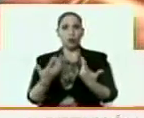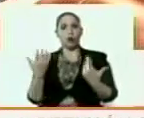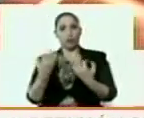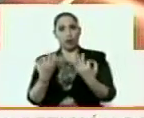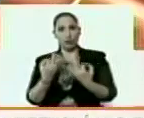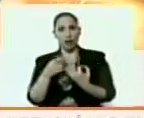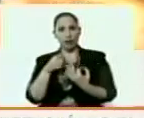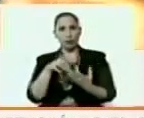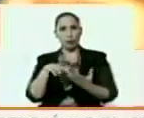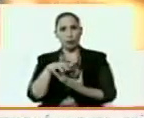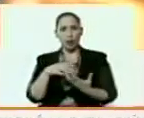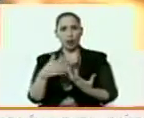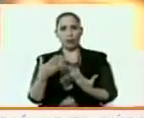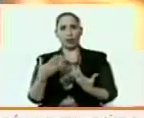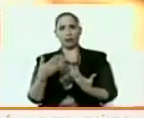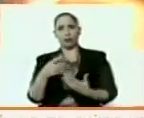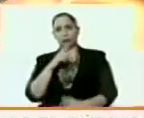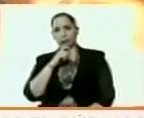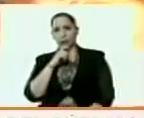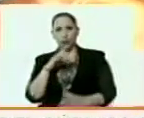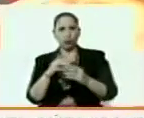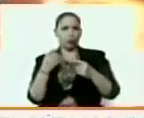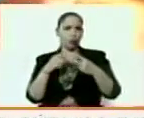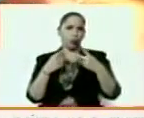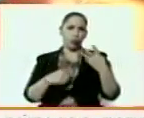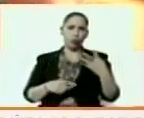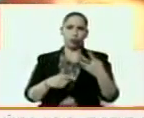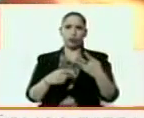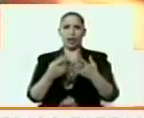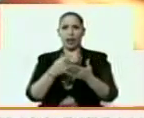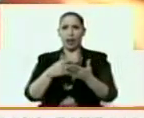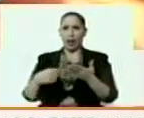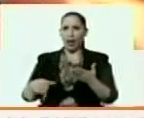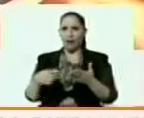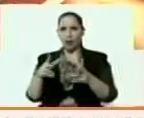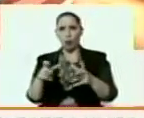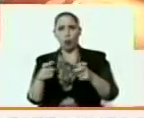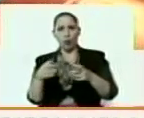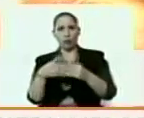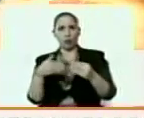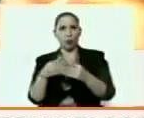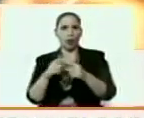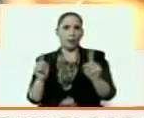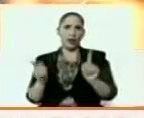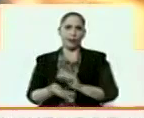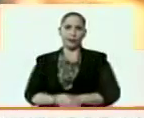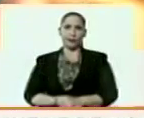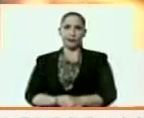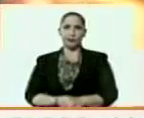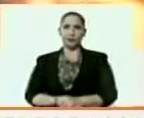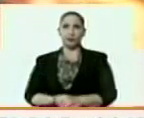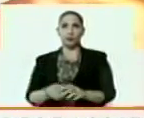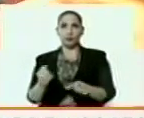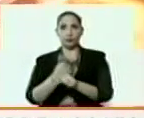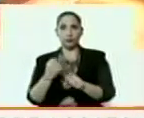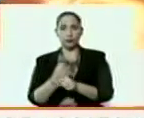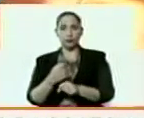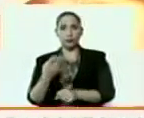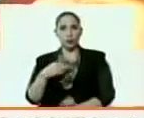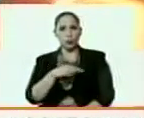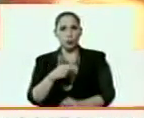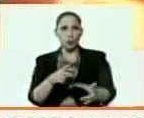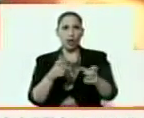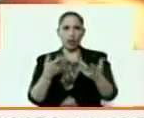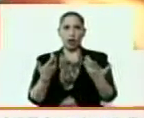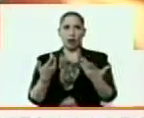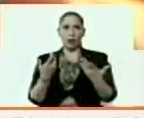situación dramática, todas las cosas, todo, hasta un lápiz te lo cobran en dólares, pero los trabajadores ganamos en bolívares, y